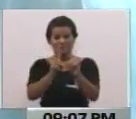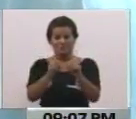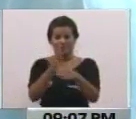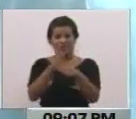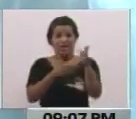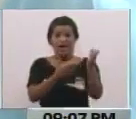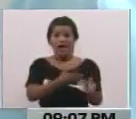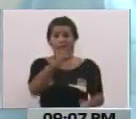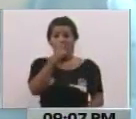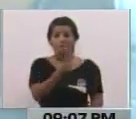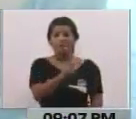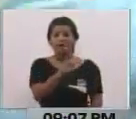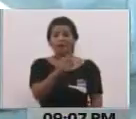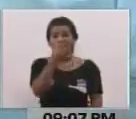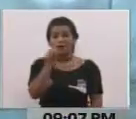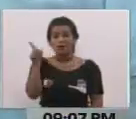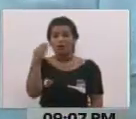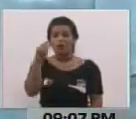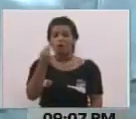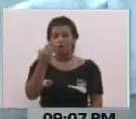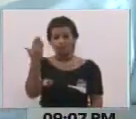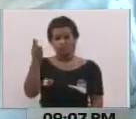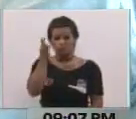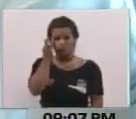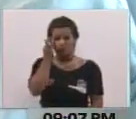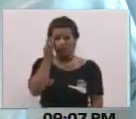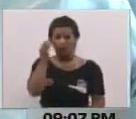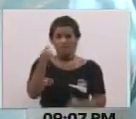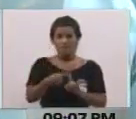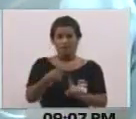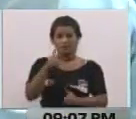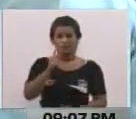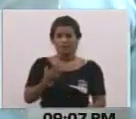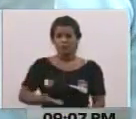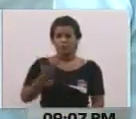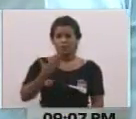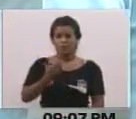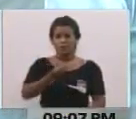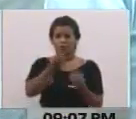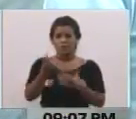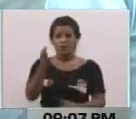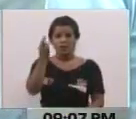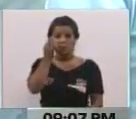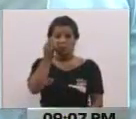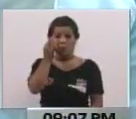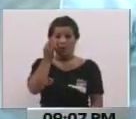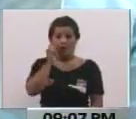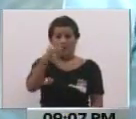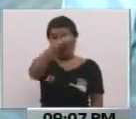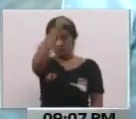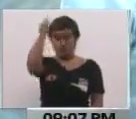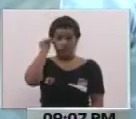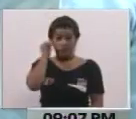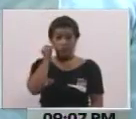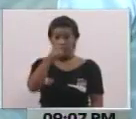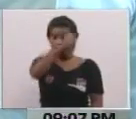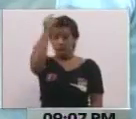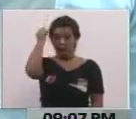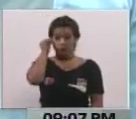años de edad tiene esta atleta. Y un dato importante a destacar es que Yulimar precisamente surgió desde